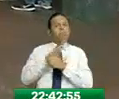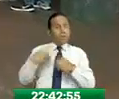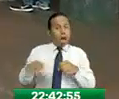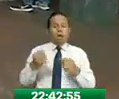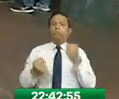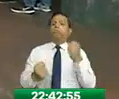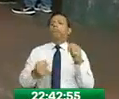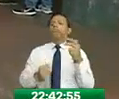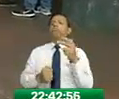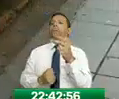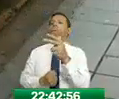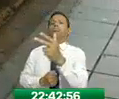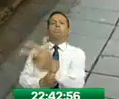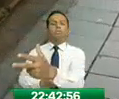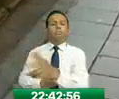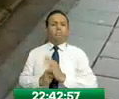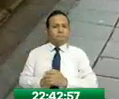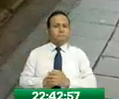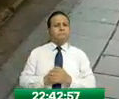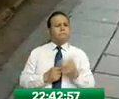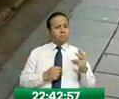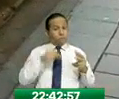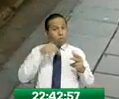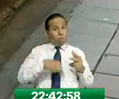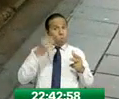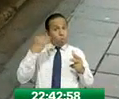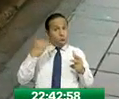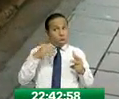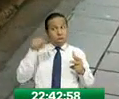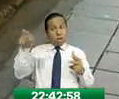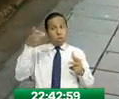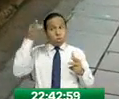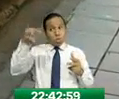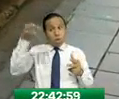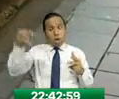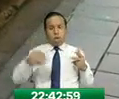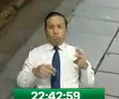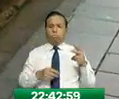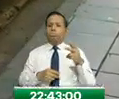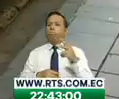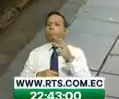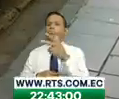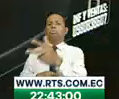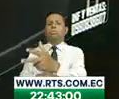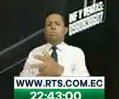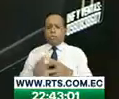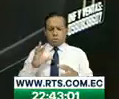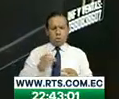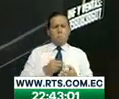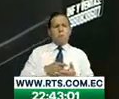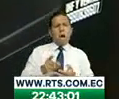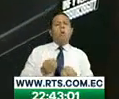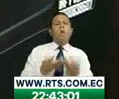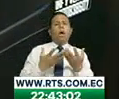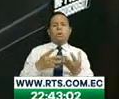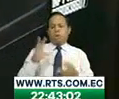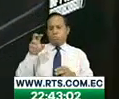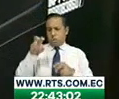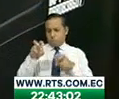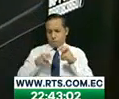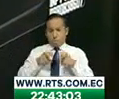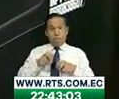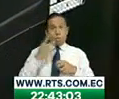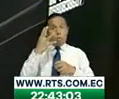el cantón Durán, recorrido que normalmente supera los $6 en costo. Sin embargo, se permite que